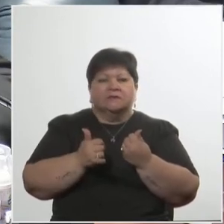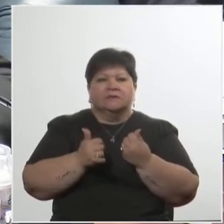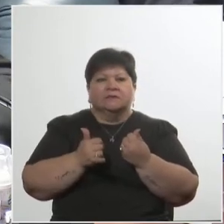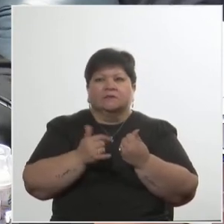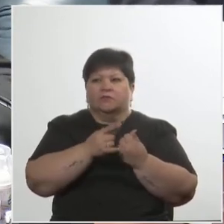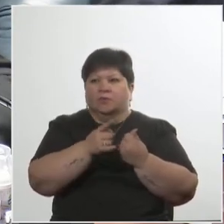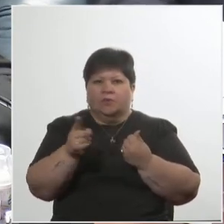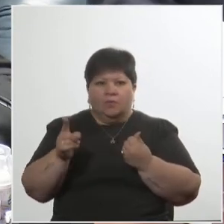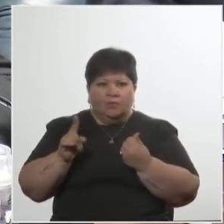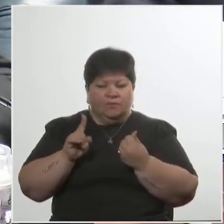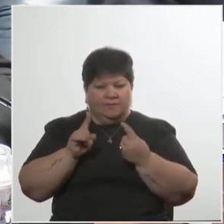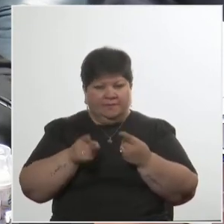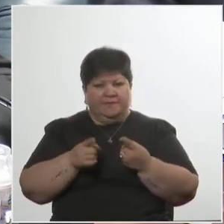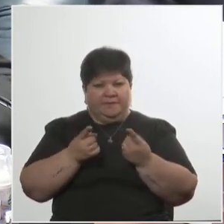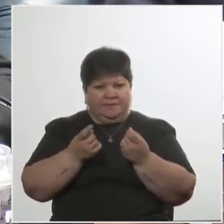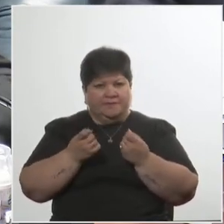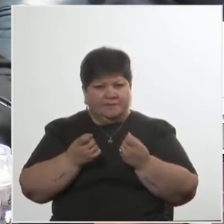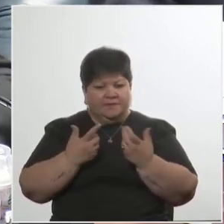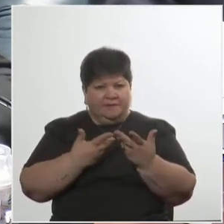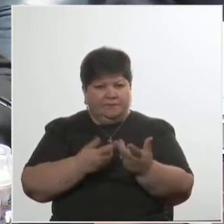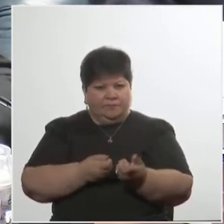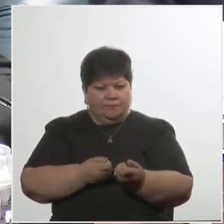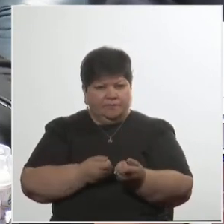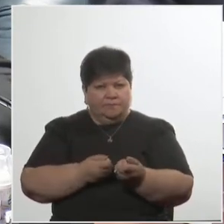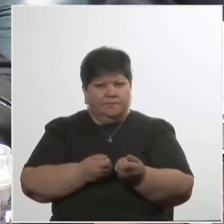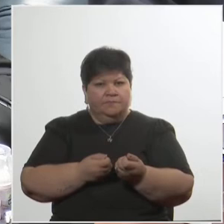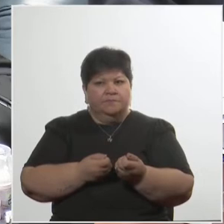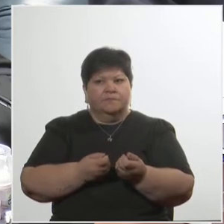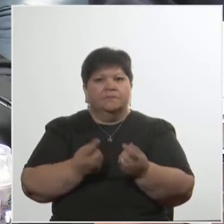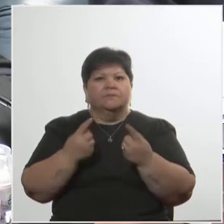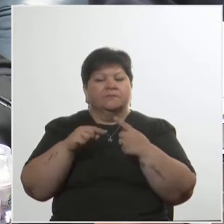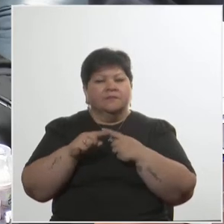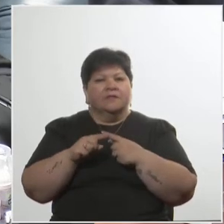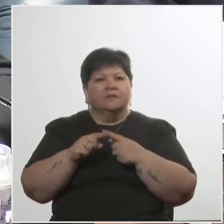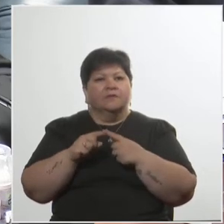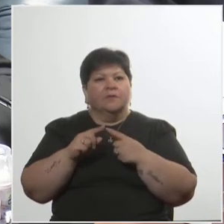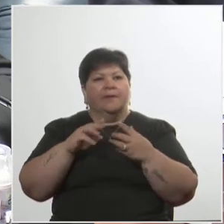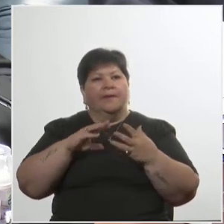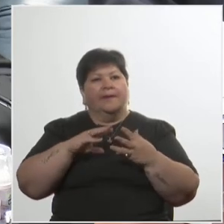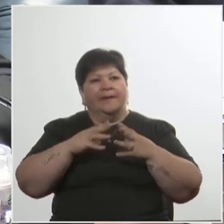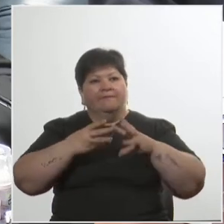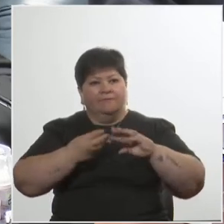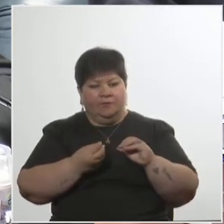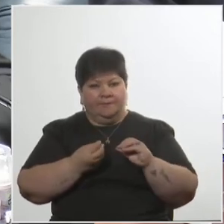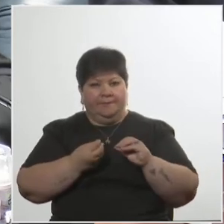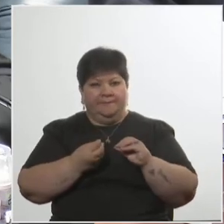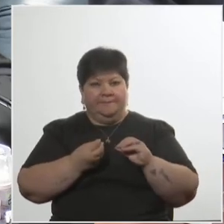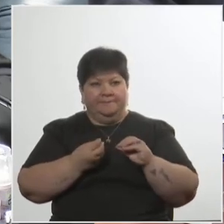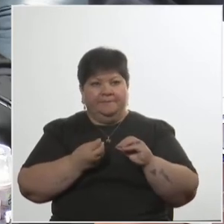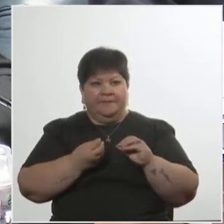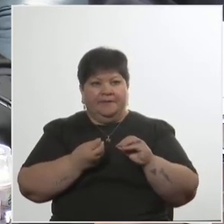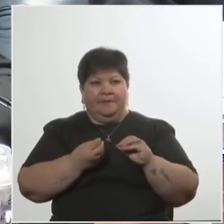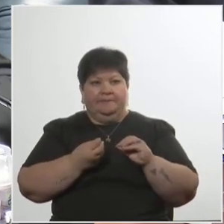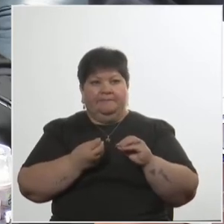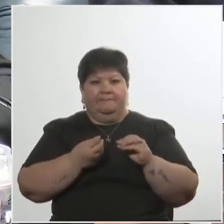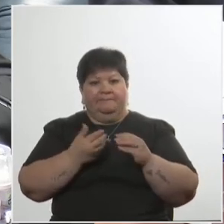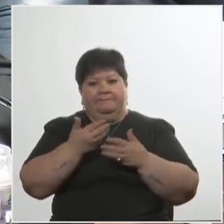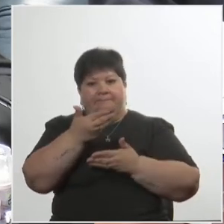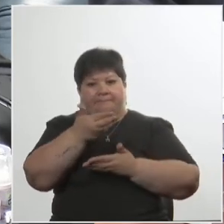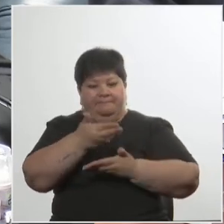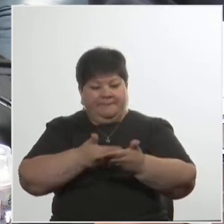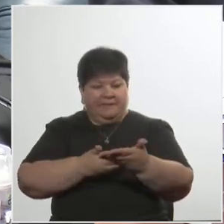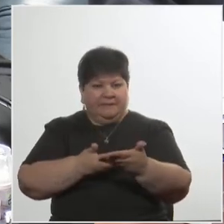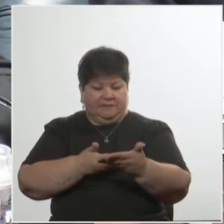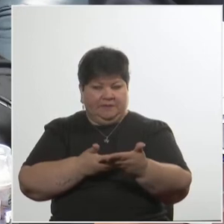entiendo queremos la forma haber presentado sobre tablas en